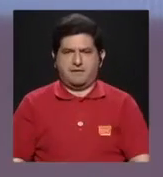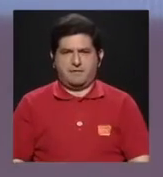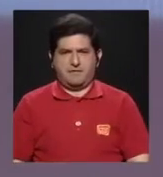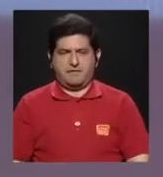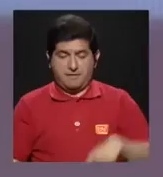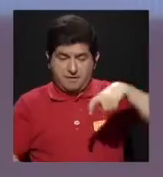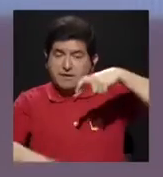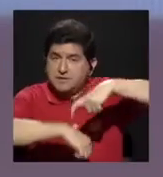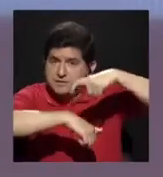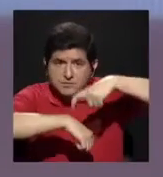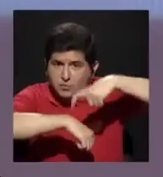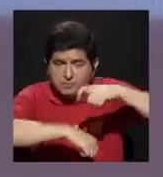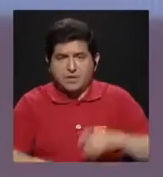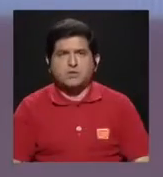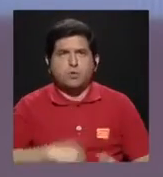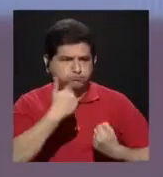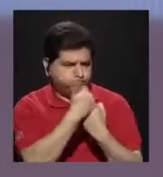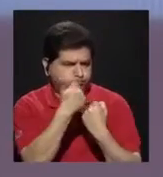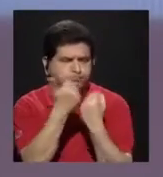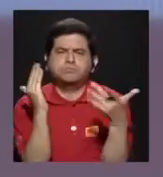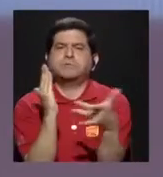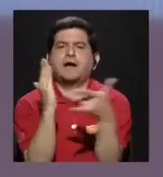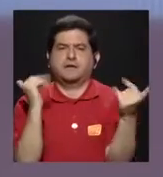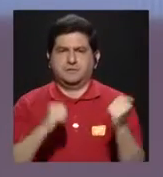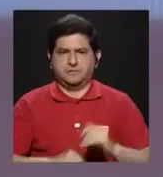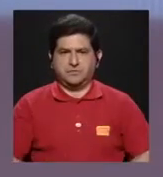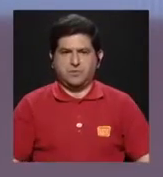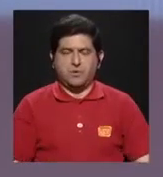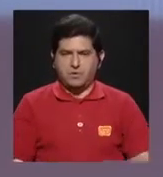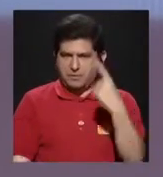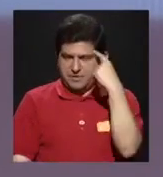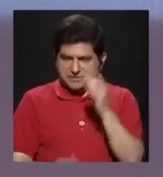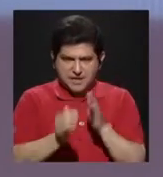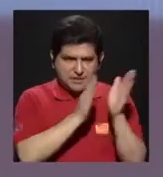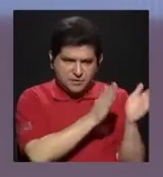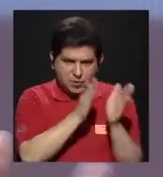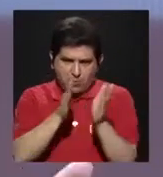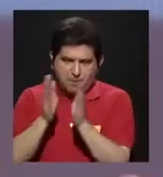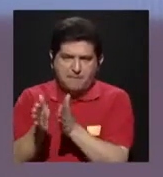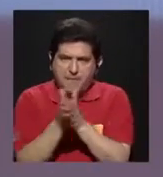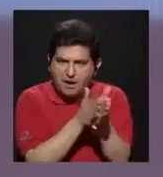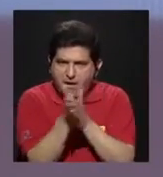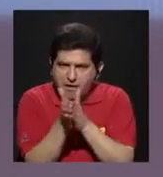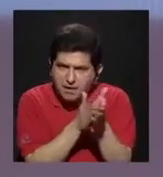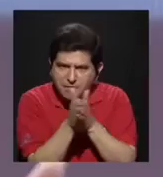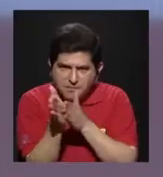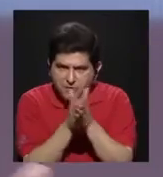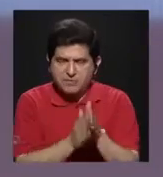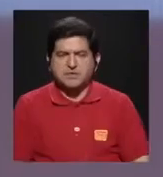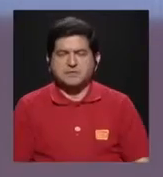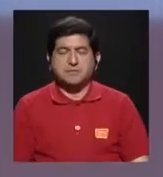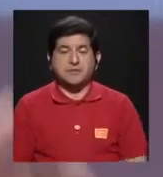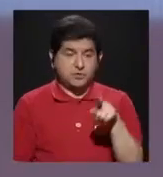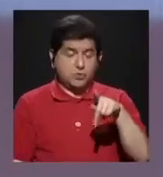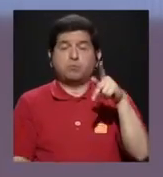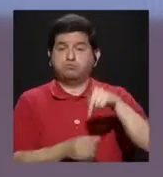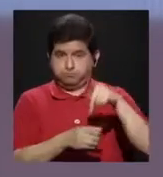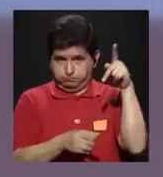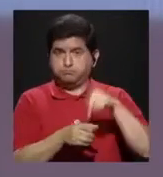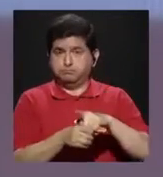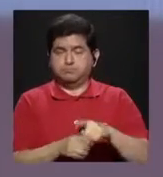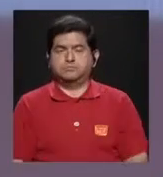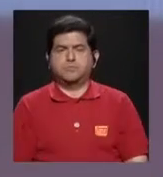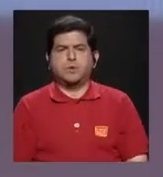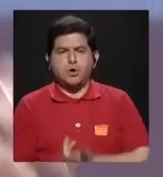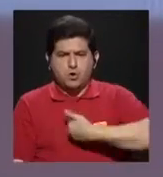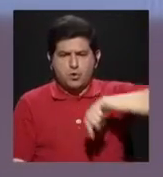este momento, a apoyarlas técnicamente en el plan de aprovechamiento un plan de aprovechamiento que es participativo. En este caso